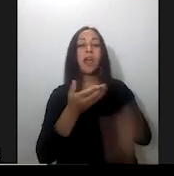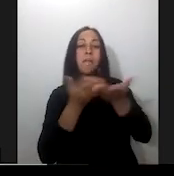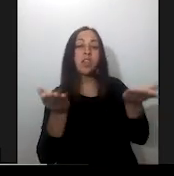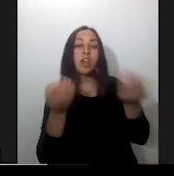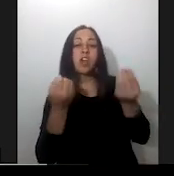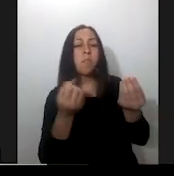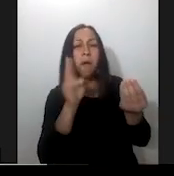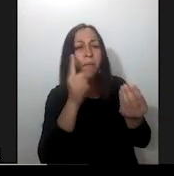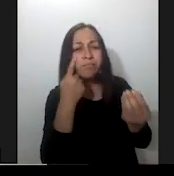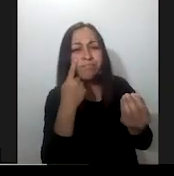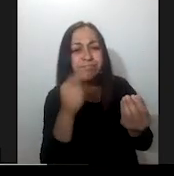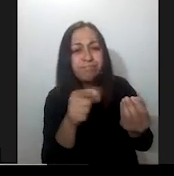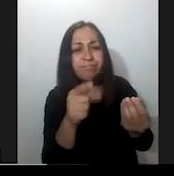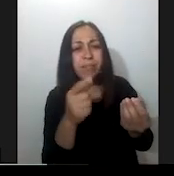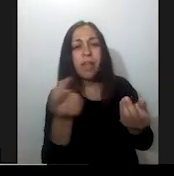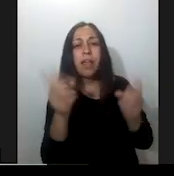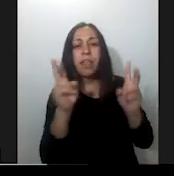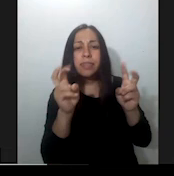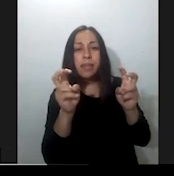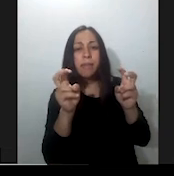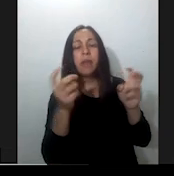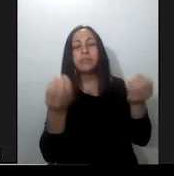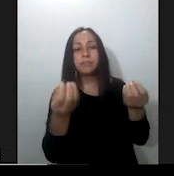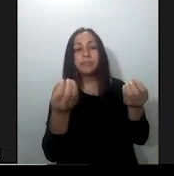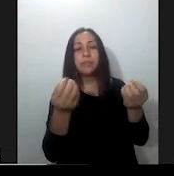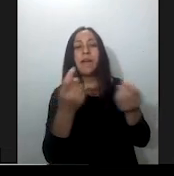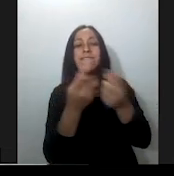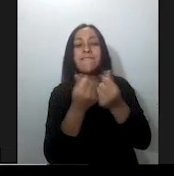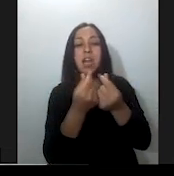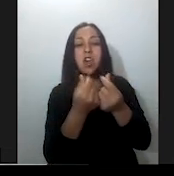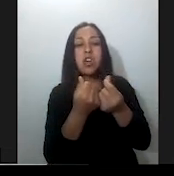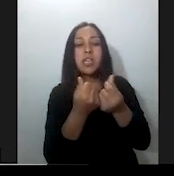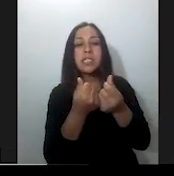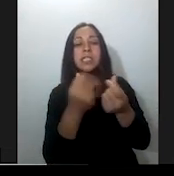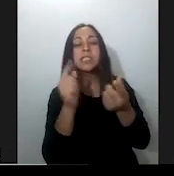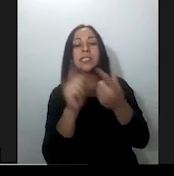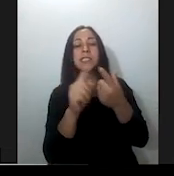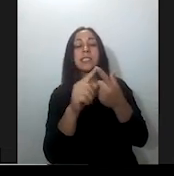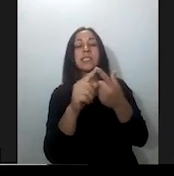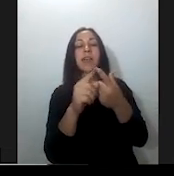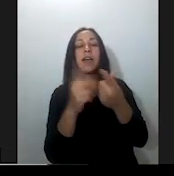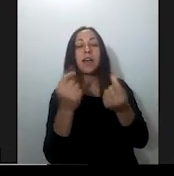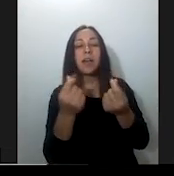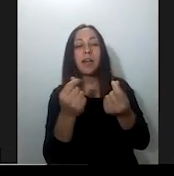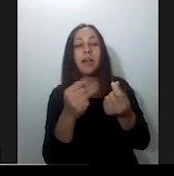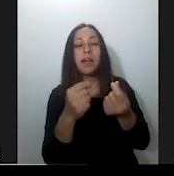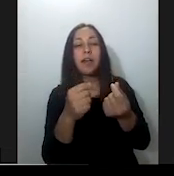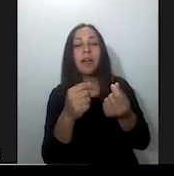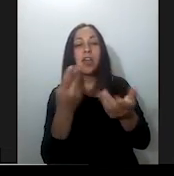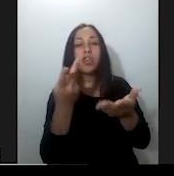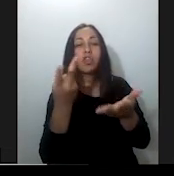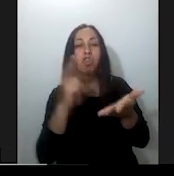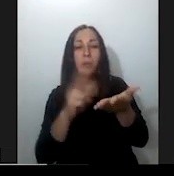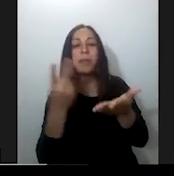Ahora les quería mostrar cómo podíamos identificar, ¿no?, el tema de los valores que sean